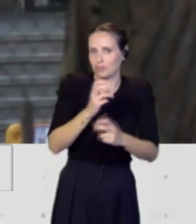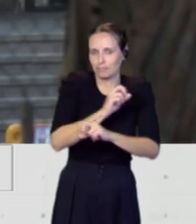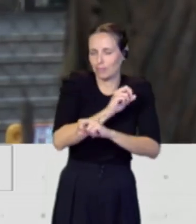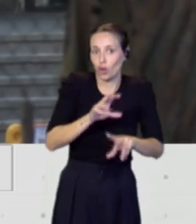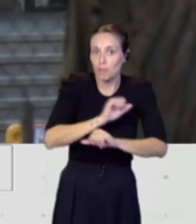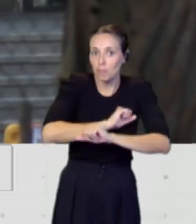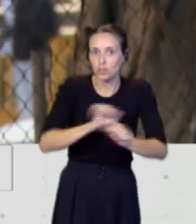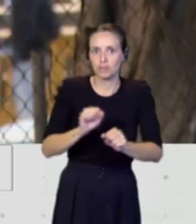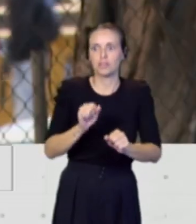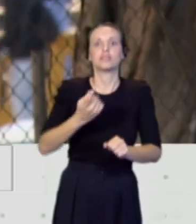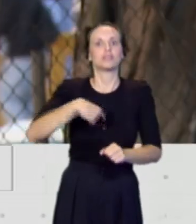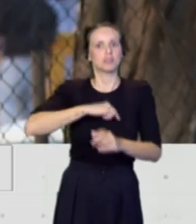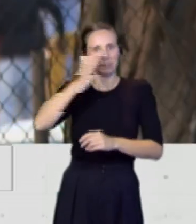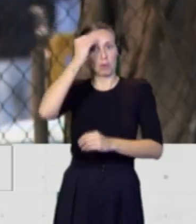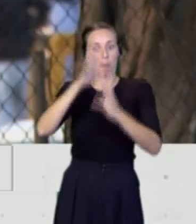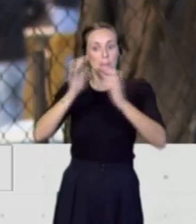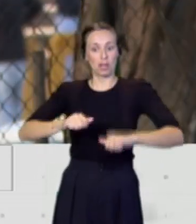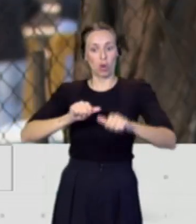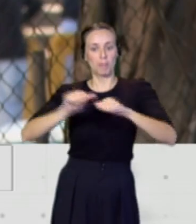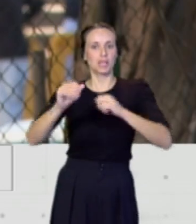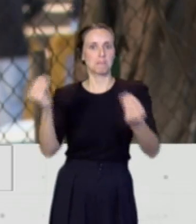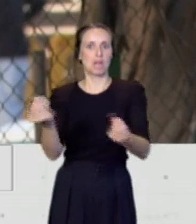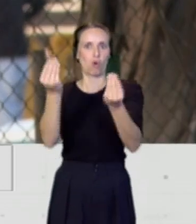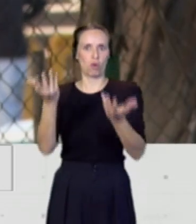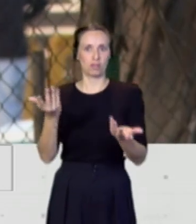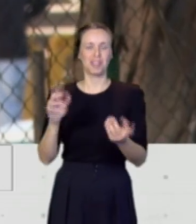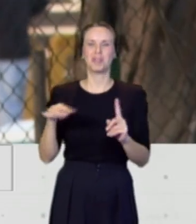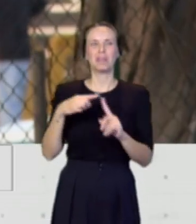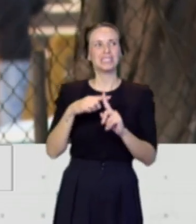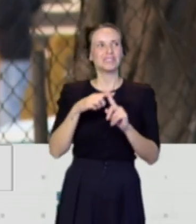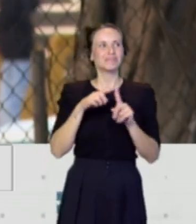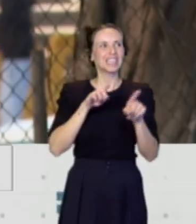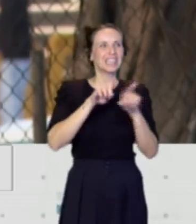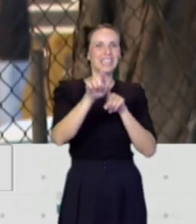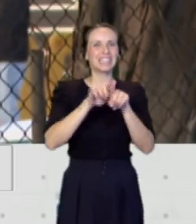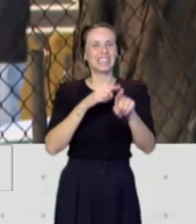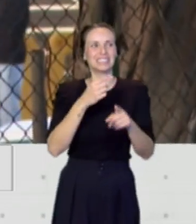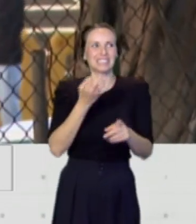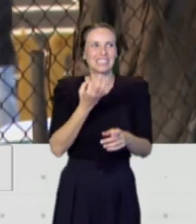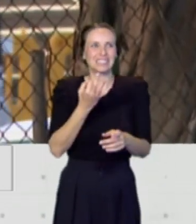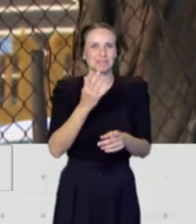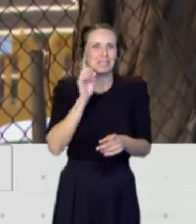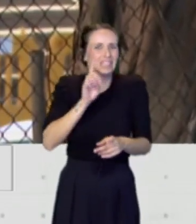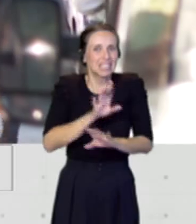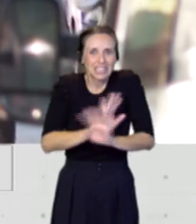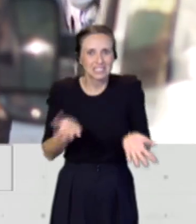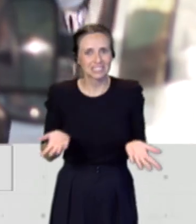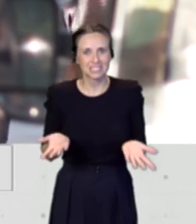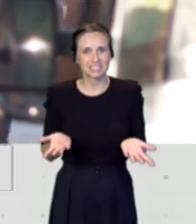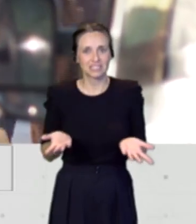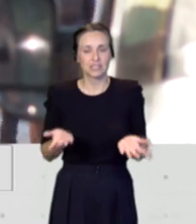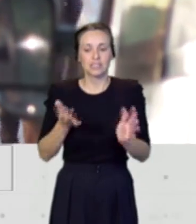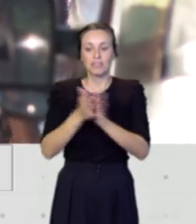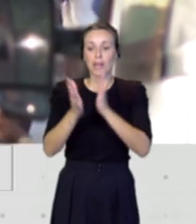que sencillamente no se corresponden con la verdad o por decirlo así, son bulos sin más. Por ejemplo, decir que el